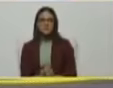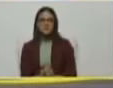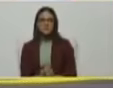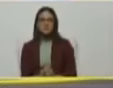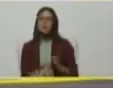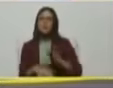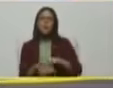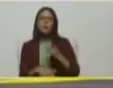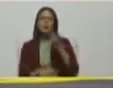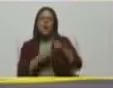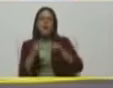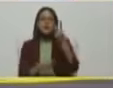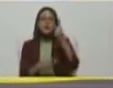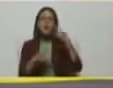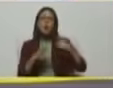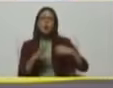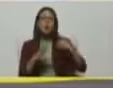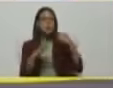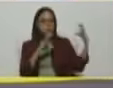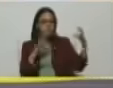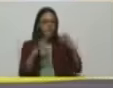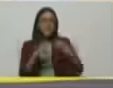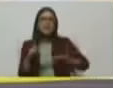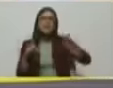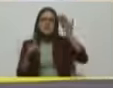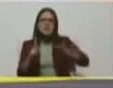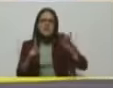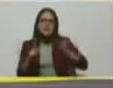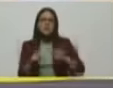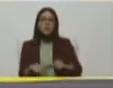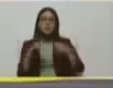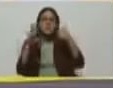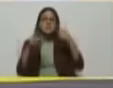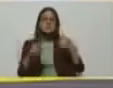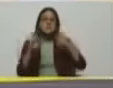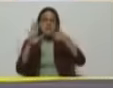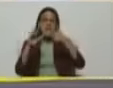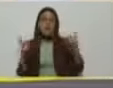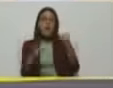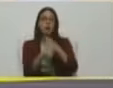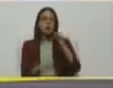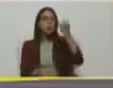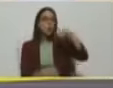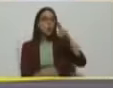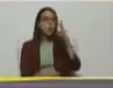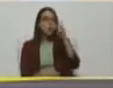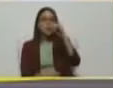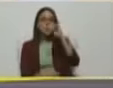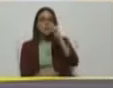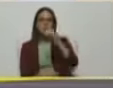Porque hubo dos batallas fundamentales, el 6 de agosto Junín,